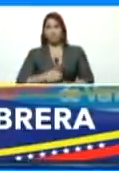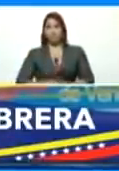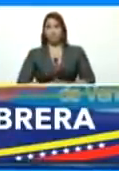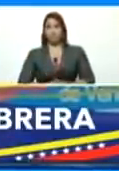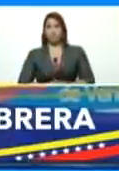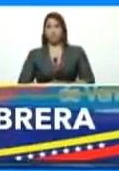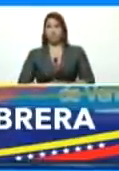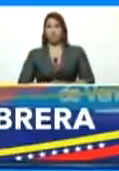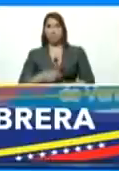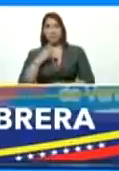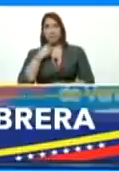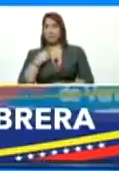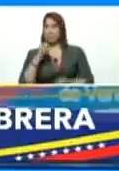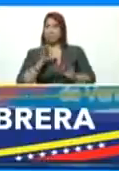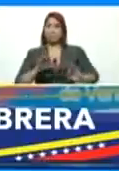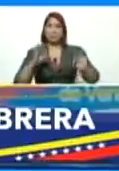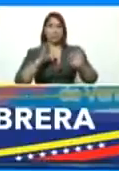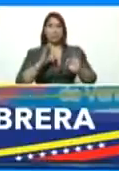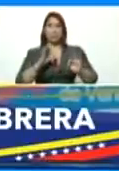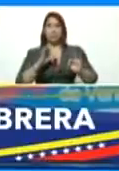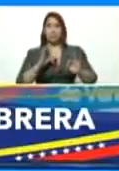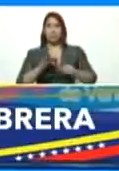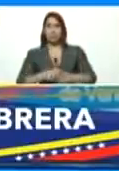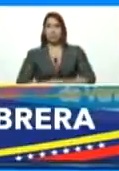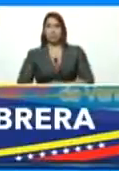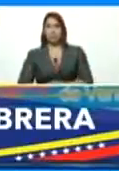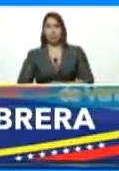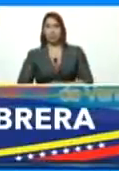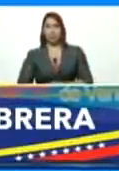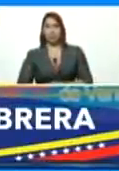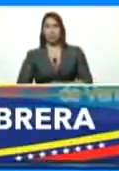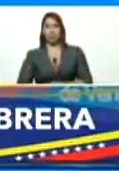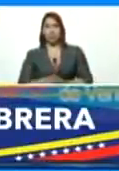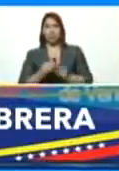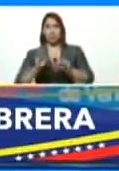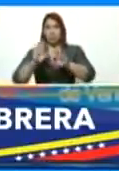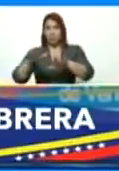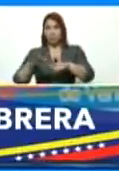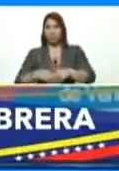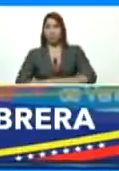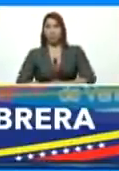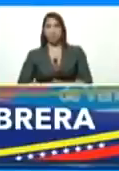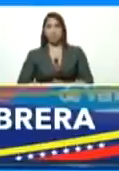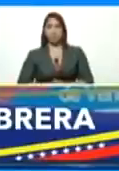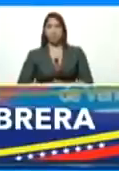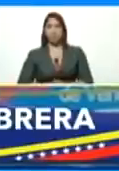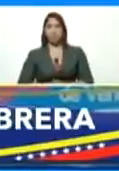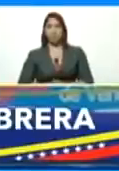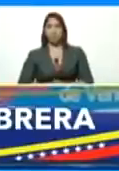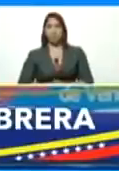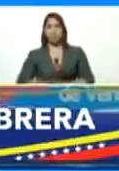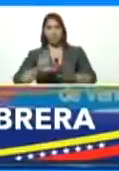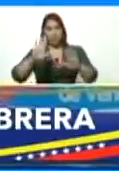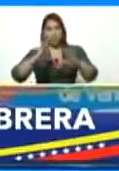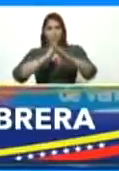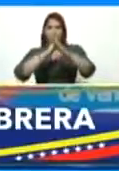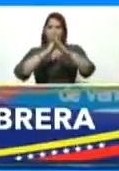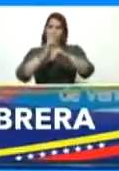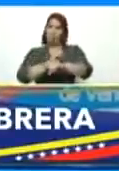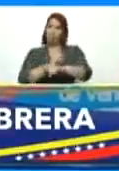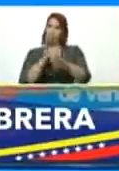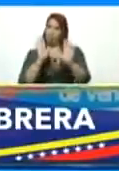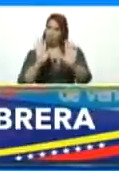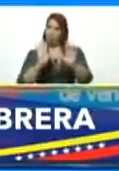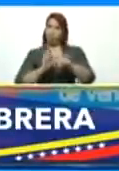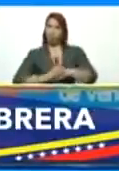nadie me había informado todo el apoyo llama a mi hijo de anna puro